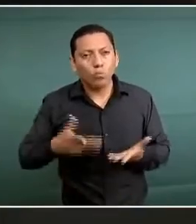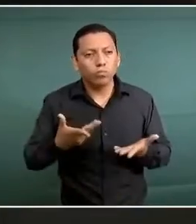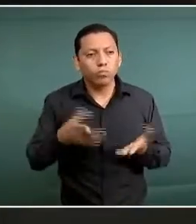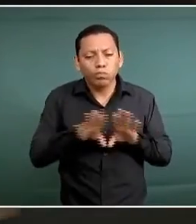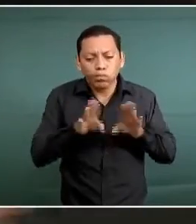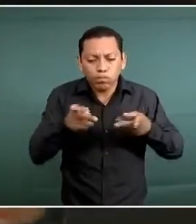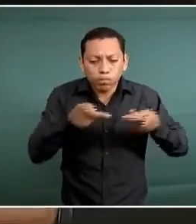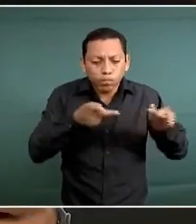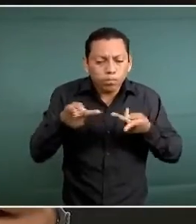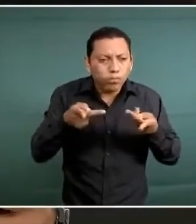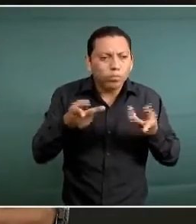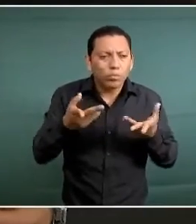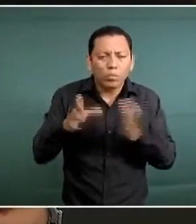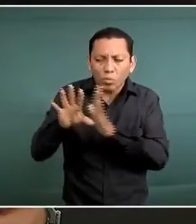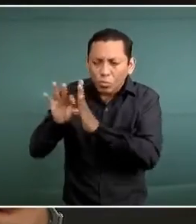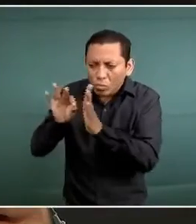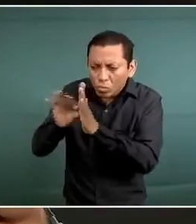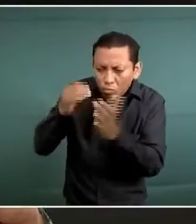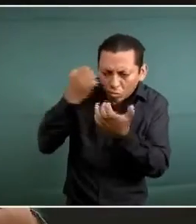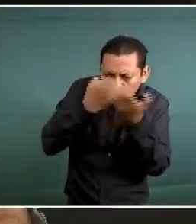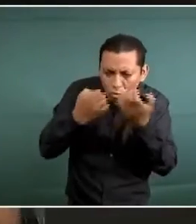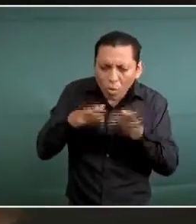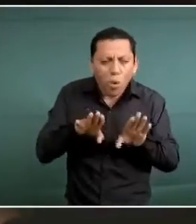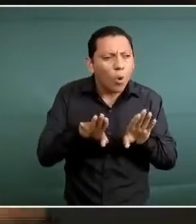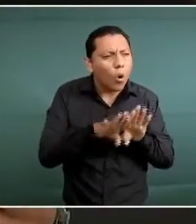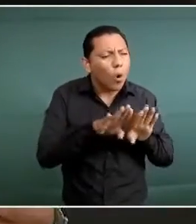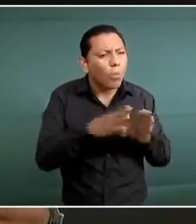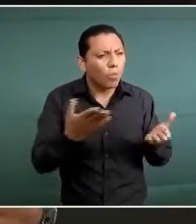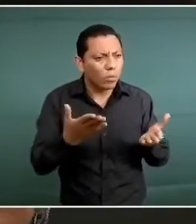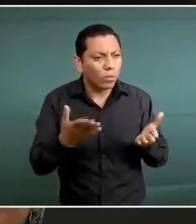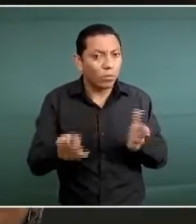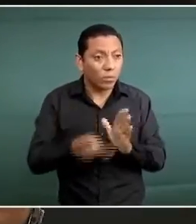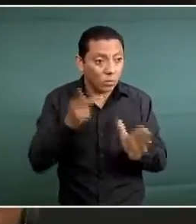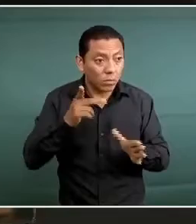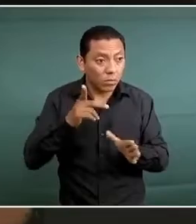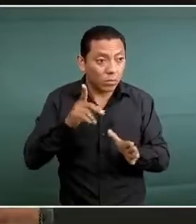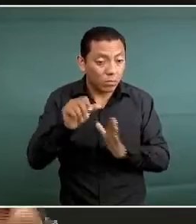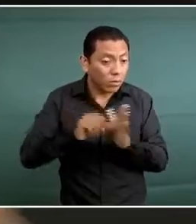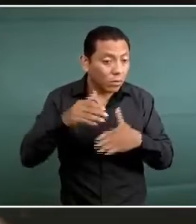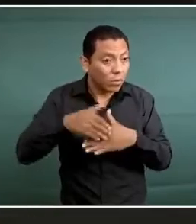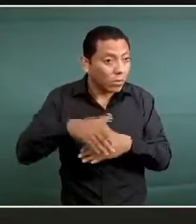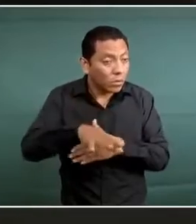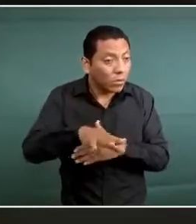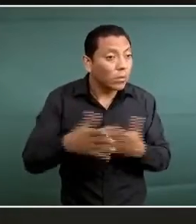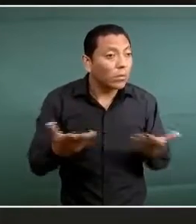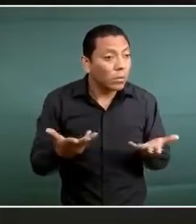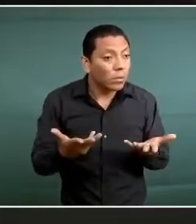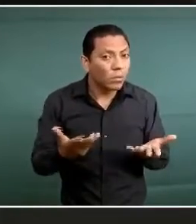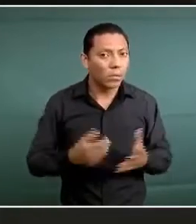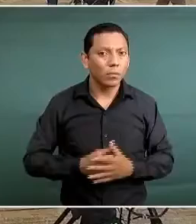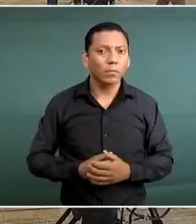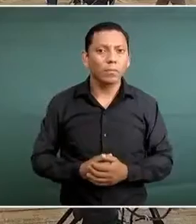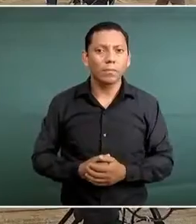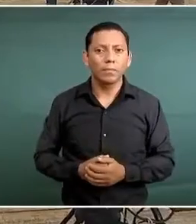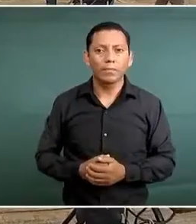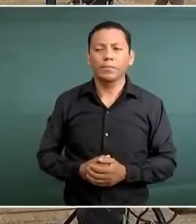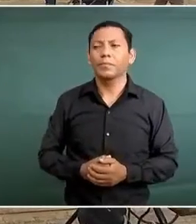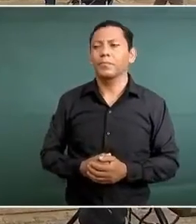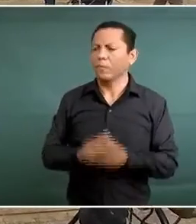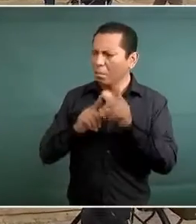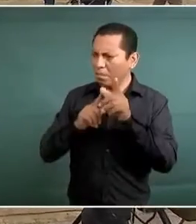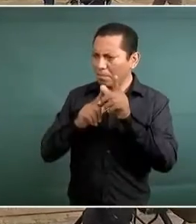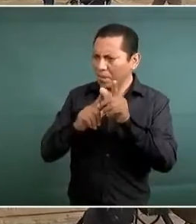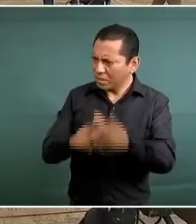a la adquisición de pruebas para detectar el coronavirus se va a acelerar en los próximos meses día vamos a seguir